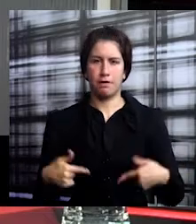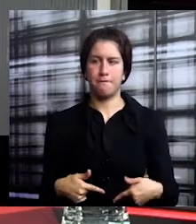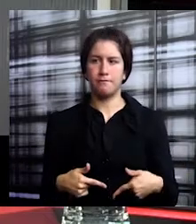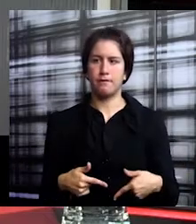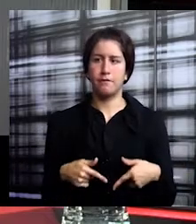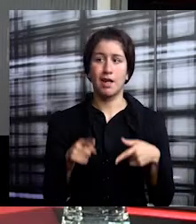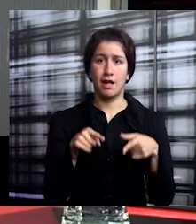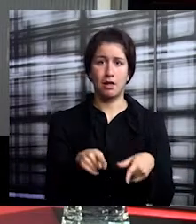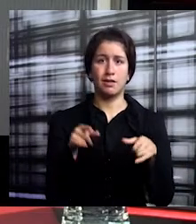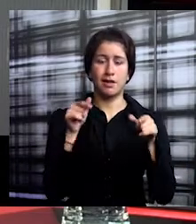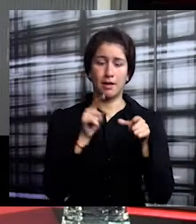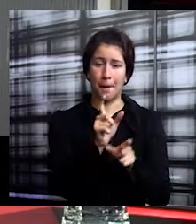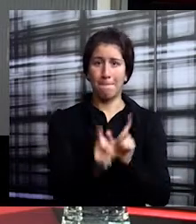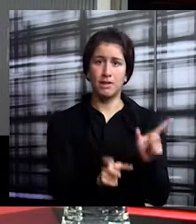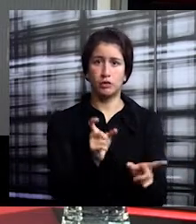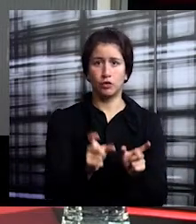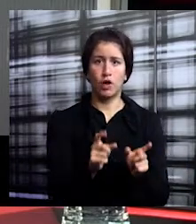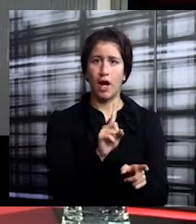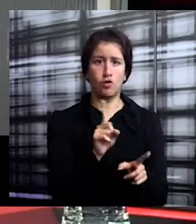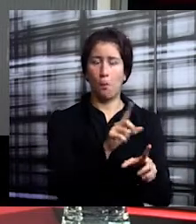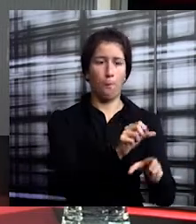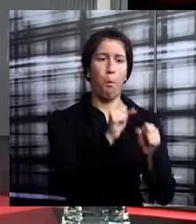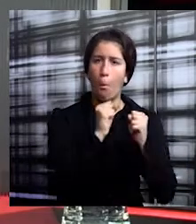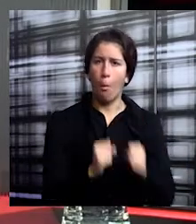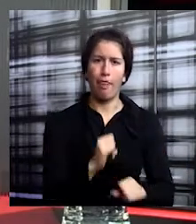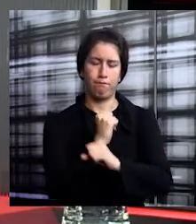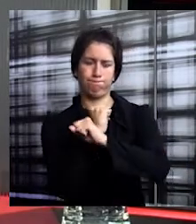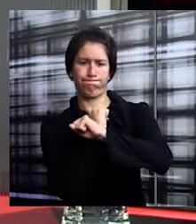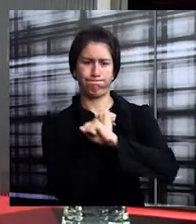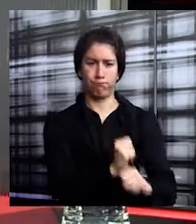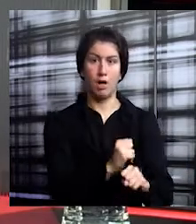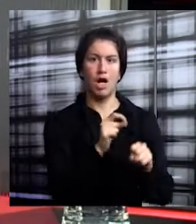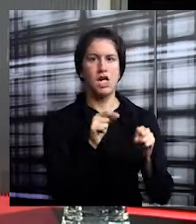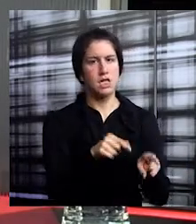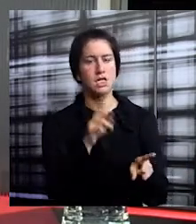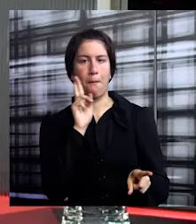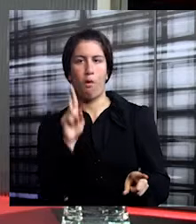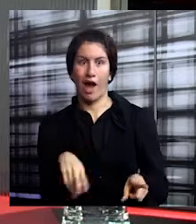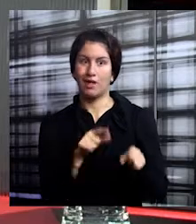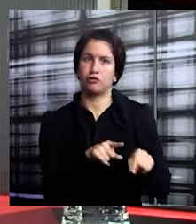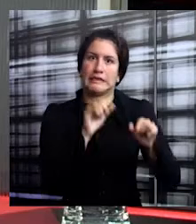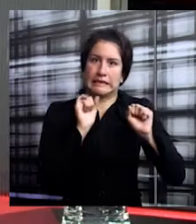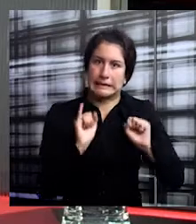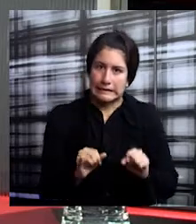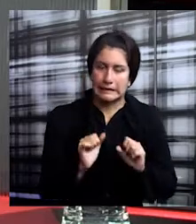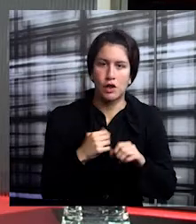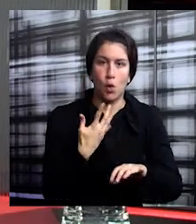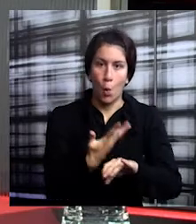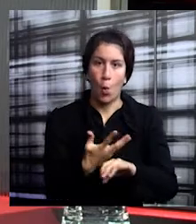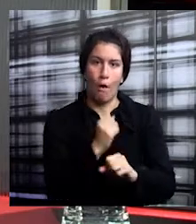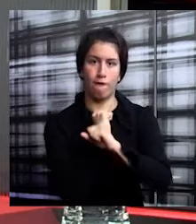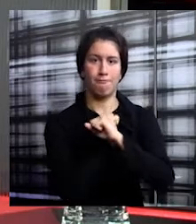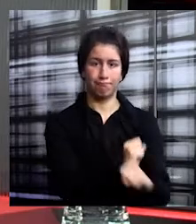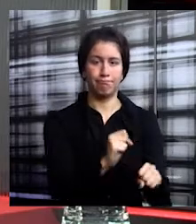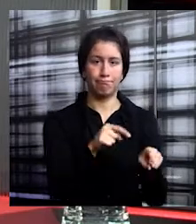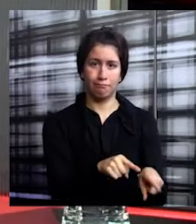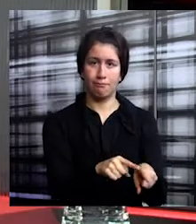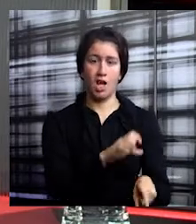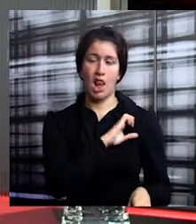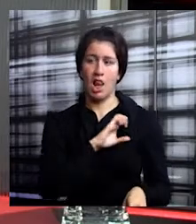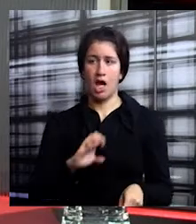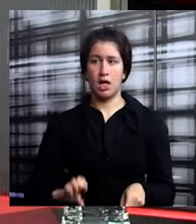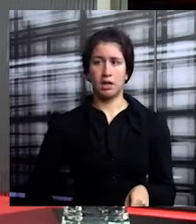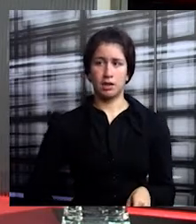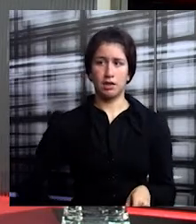esas personas no pueden ser reprimidas, y si, por la razón que fuere, agentes del Estado, la policía u otros, los reprimen